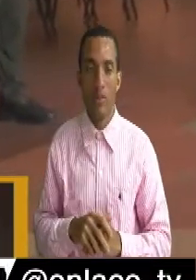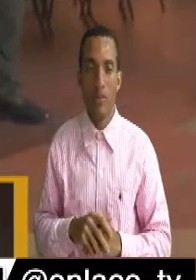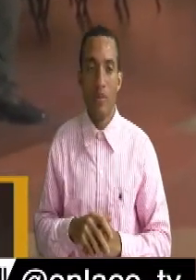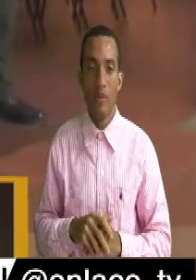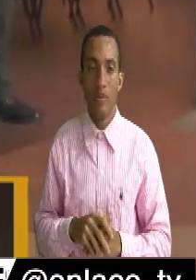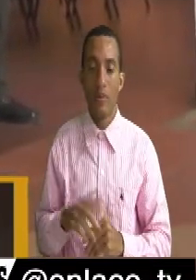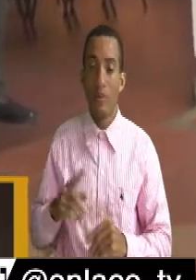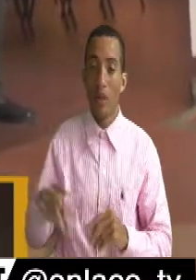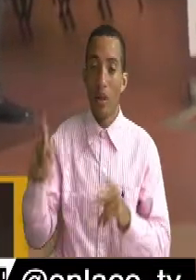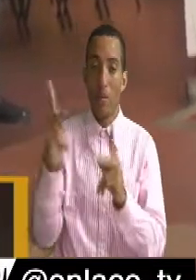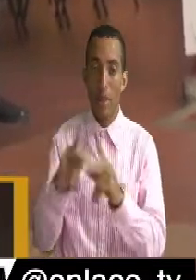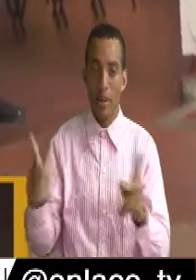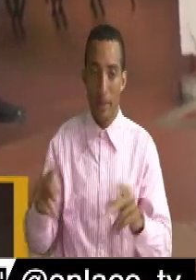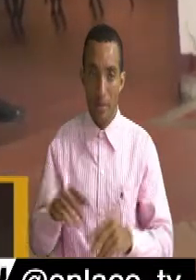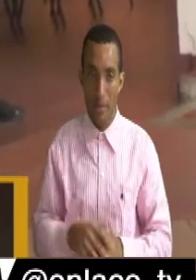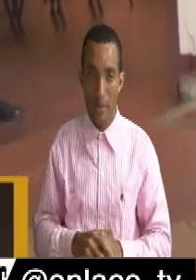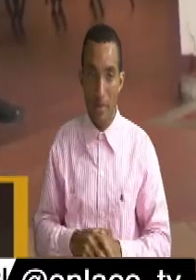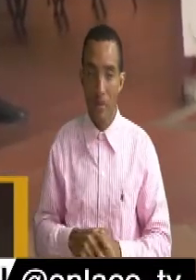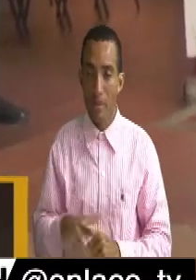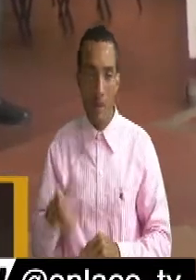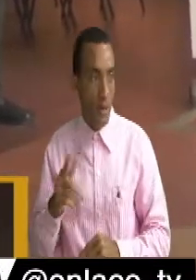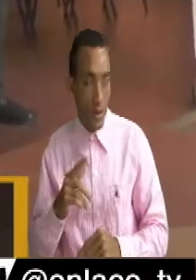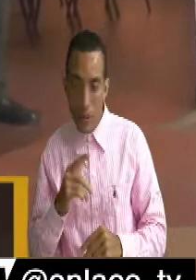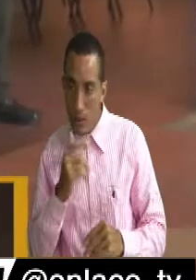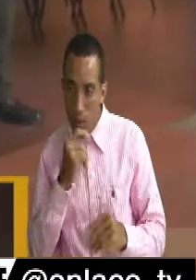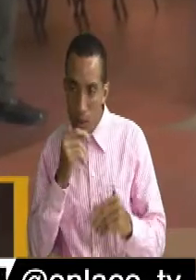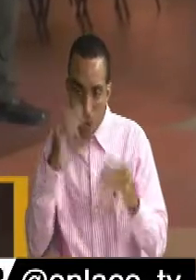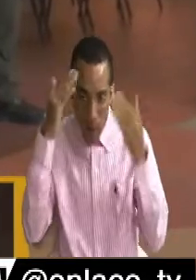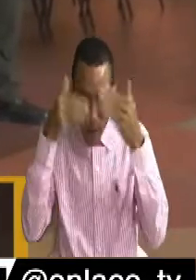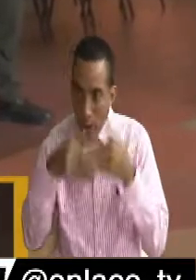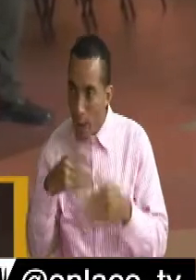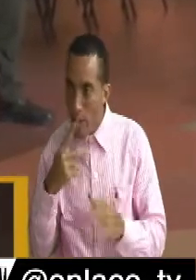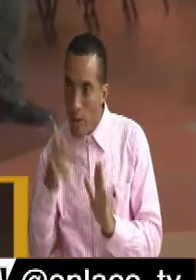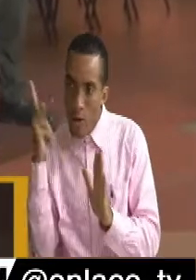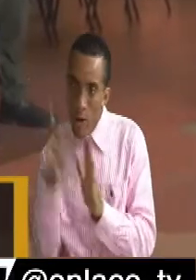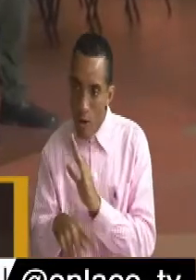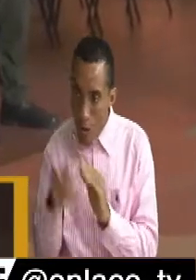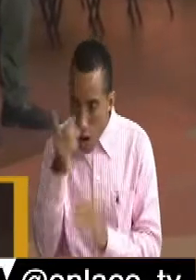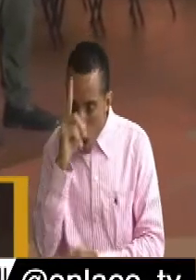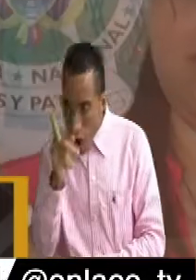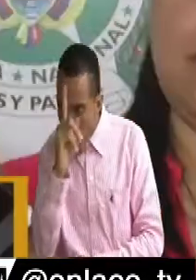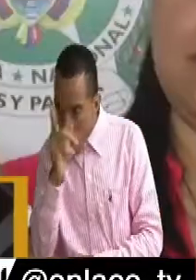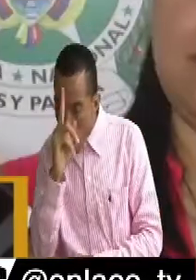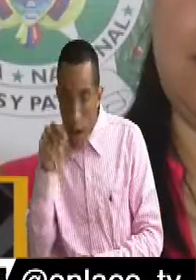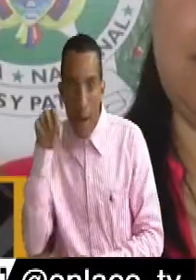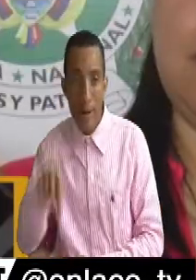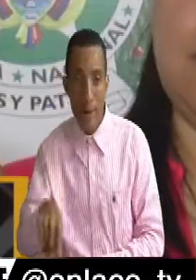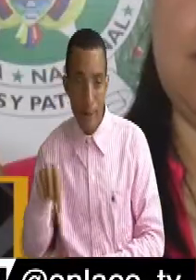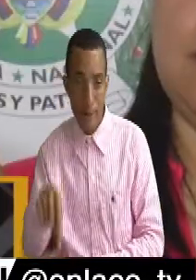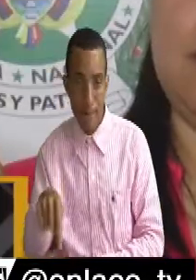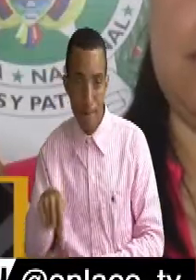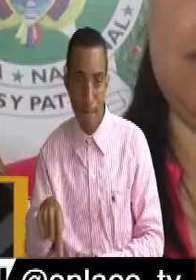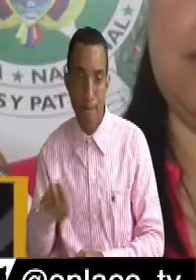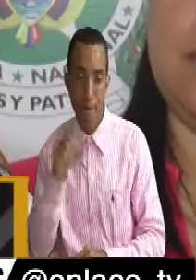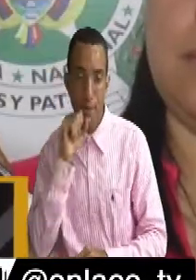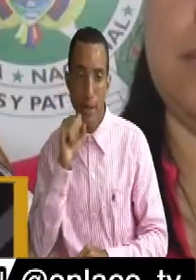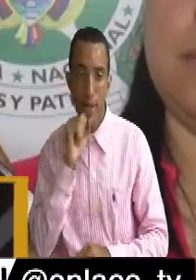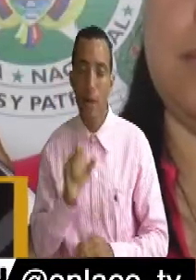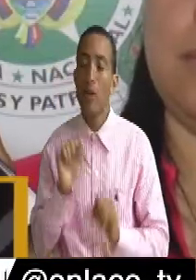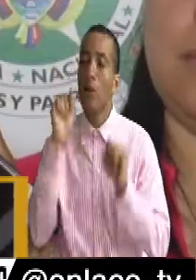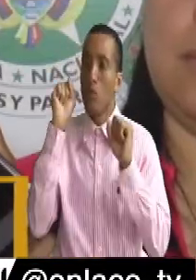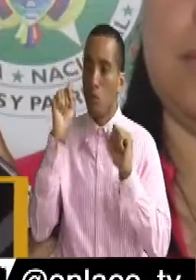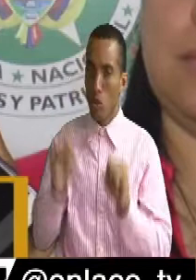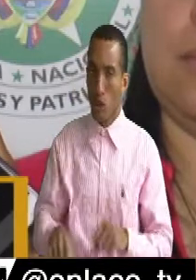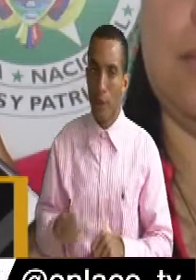esas supuestas personas que direccionan crimen organizado aquí dentro del municipio, que se les puede indilgar